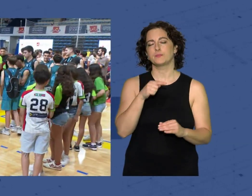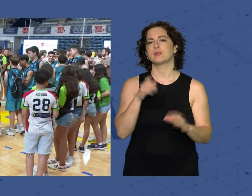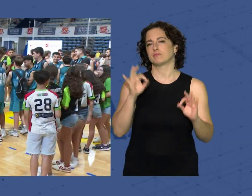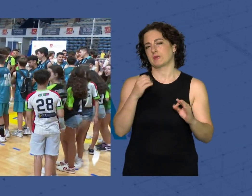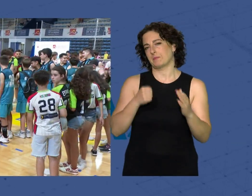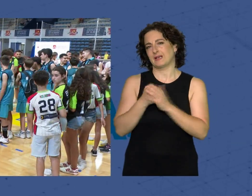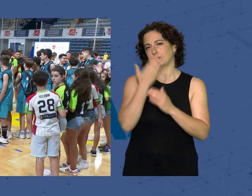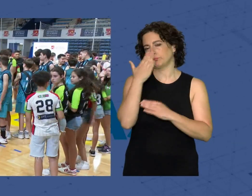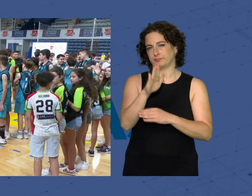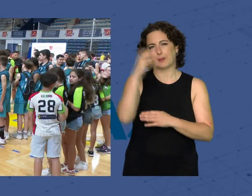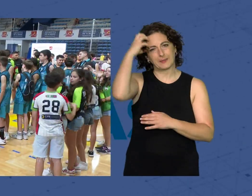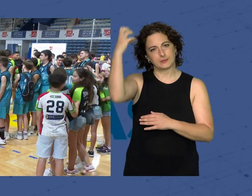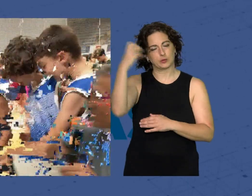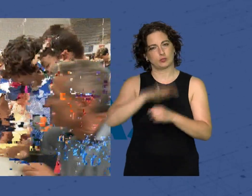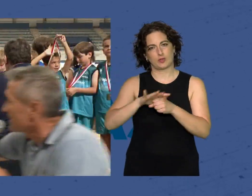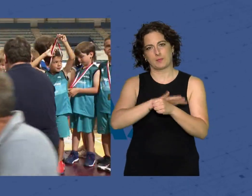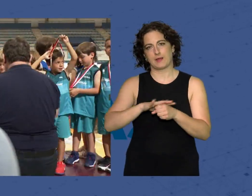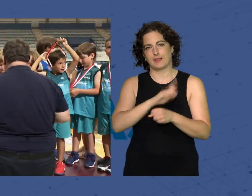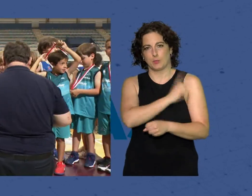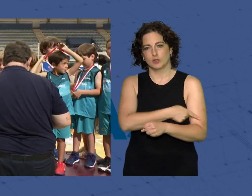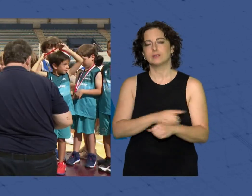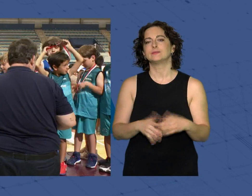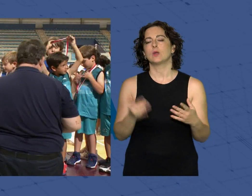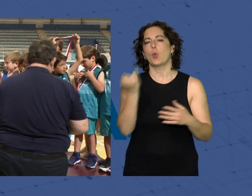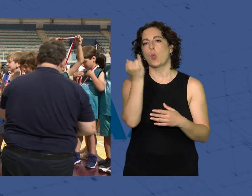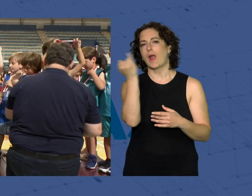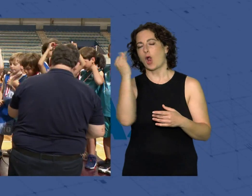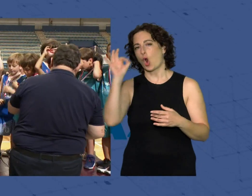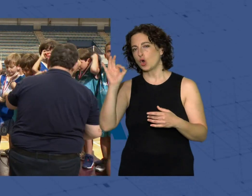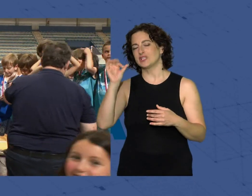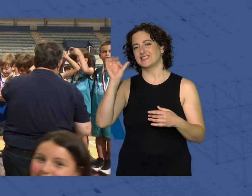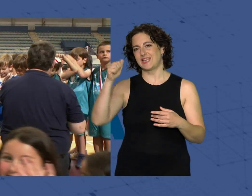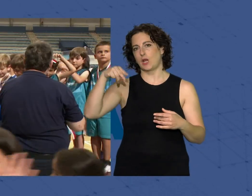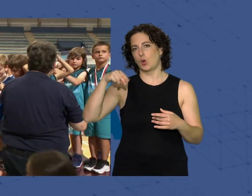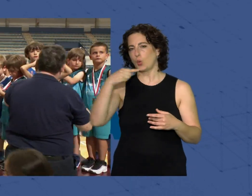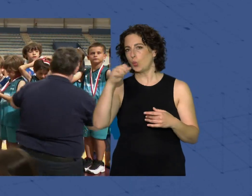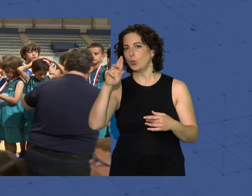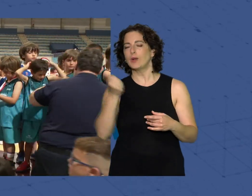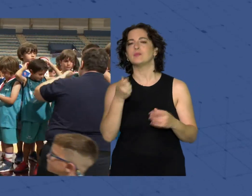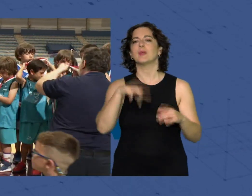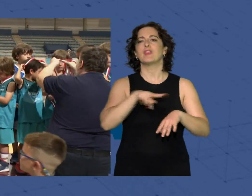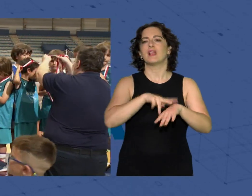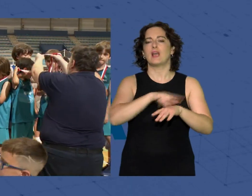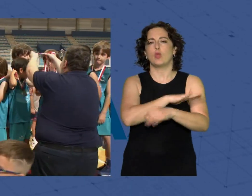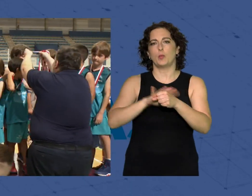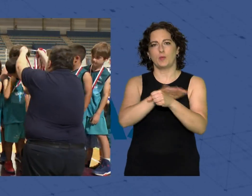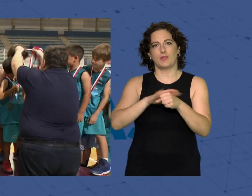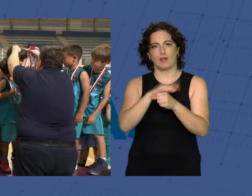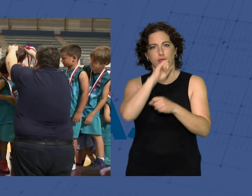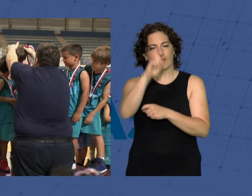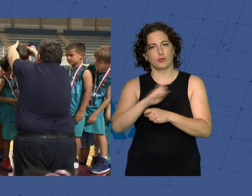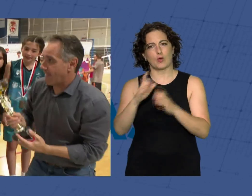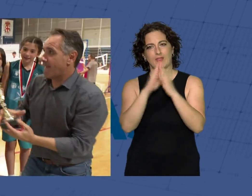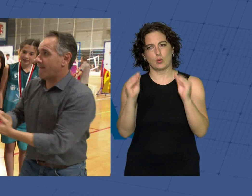representante del Patronato Municipal de Deportes Juan José Segura así como el delegado provincial de la Federación Andaluza de Baloncesto